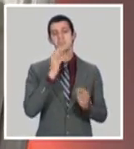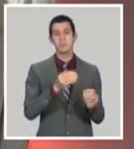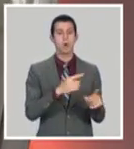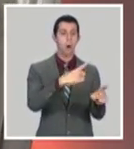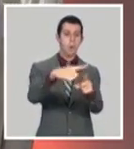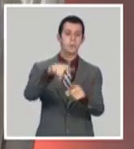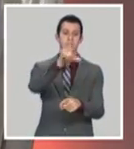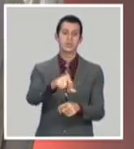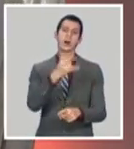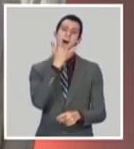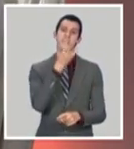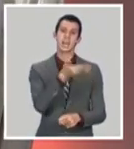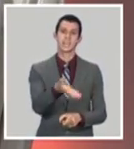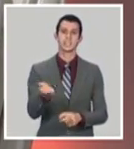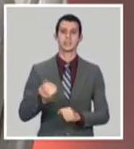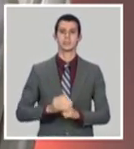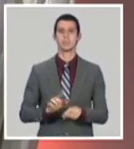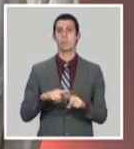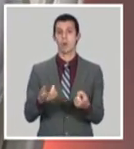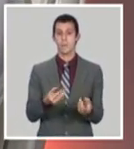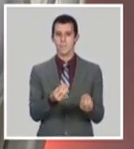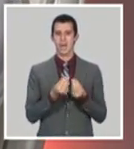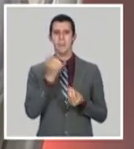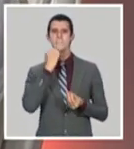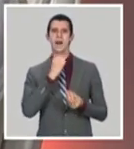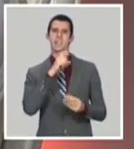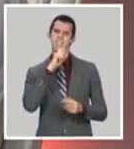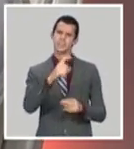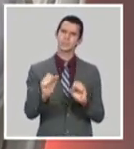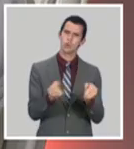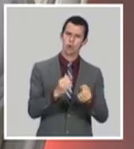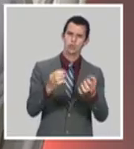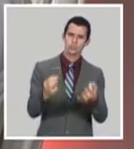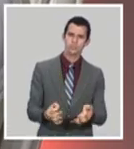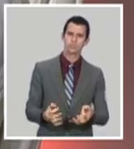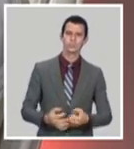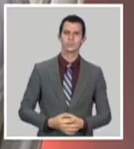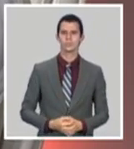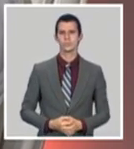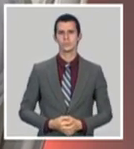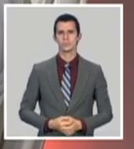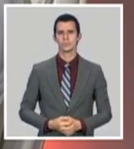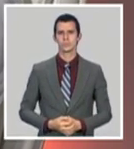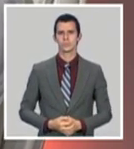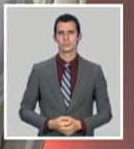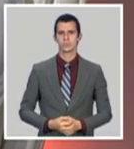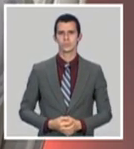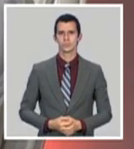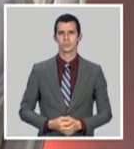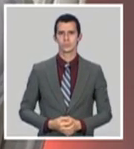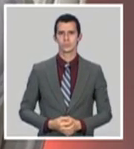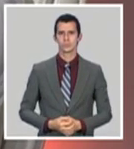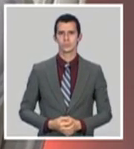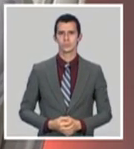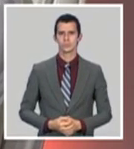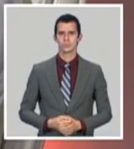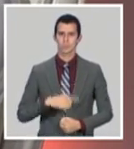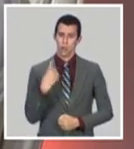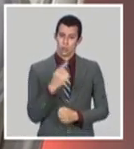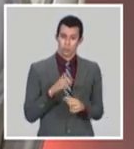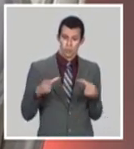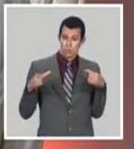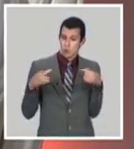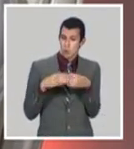que es controlarlo. Pero bueno, son una de las batallas que tenemos que hacer. Y es una de las batallas que en el Grupo Temporal Nacional, el presidente, el primer ministro han